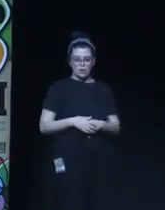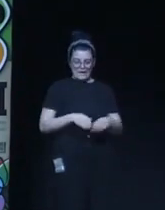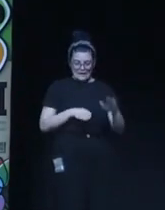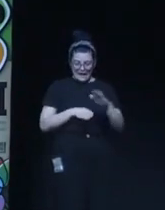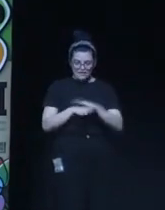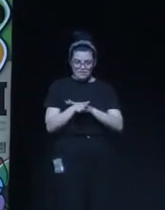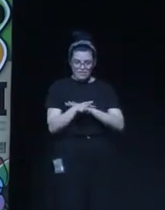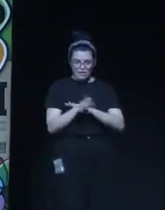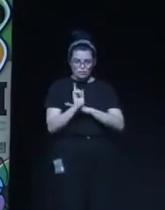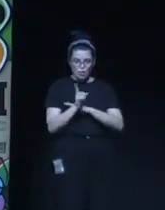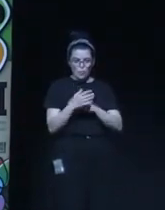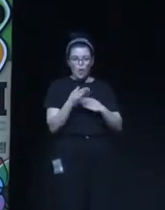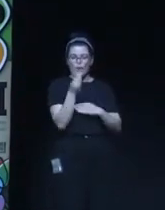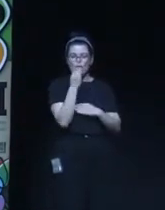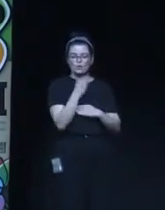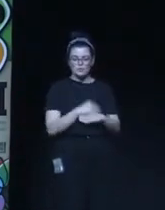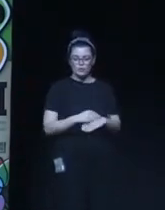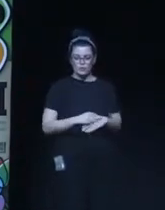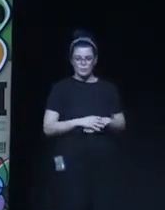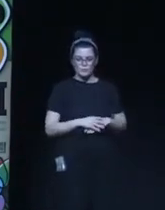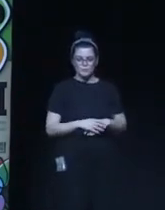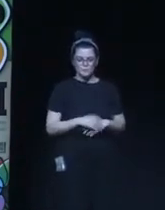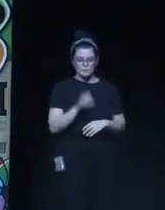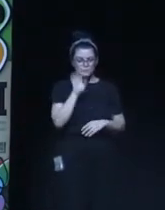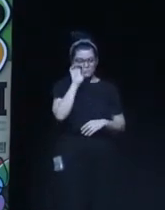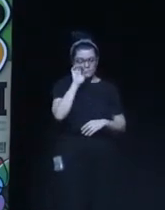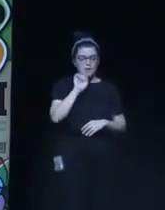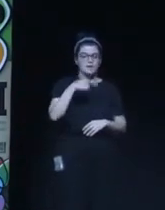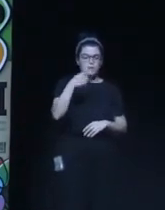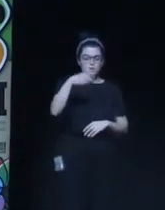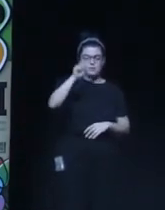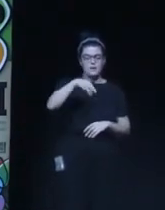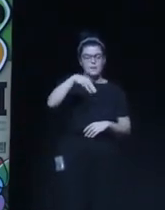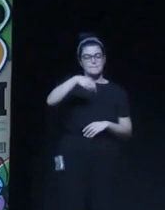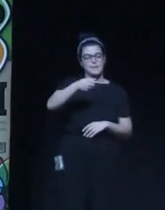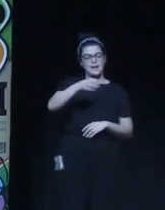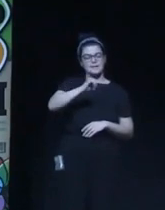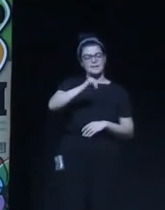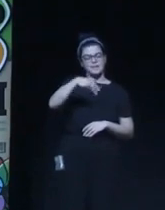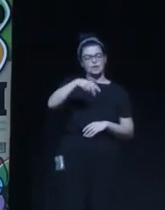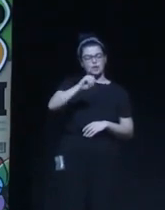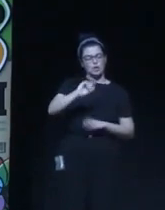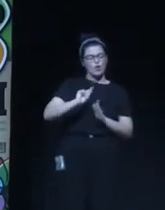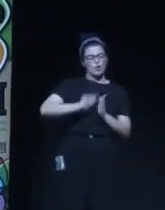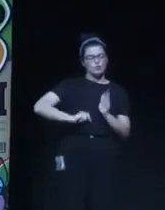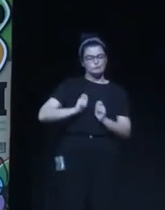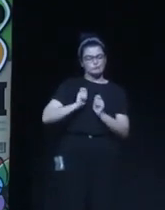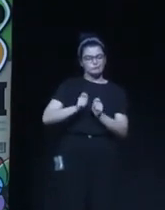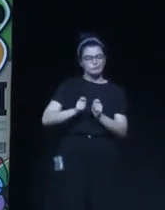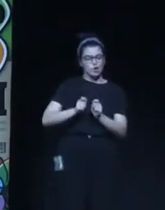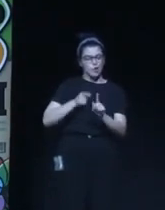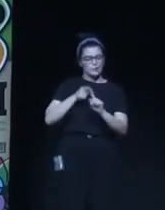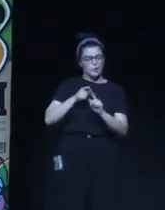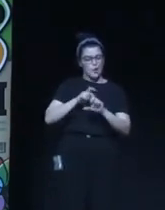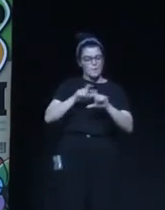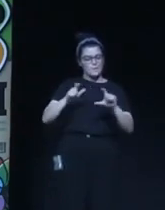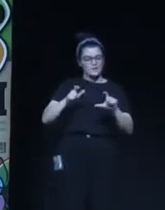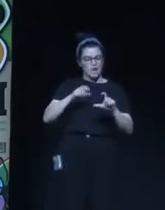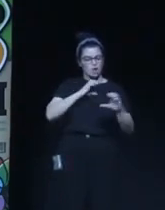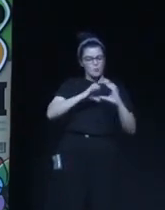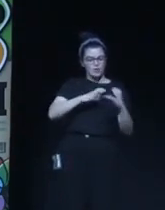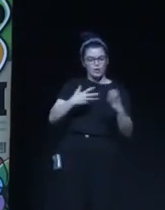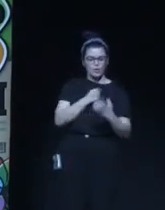Y entonces también contratan a Matiño para llevar todo el tema de prensa y comunicación